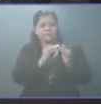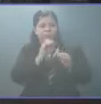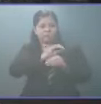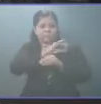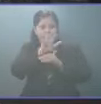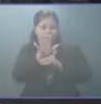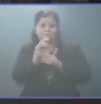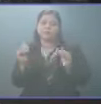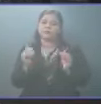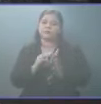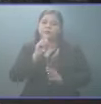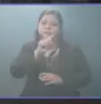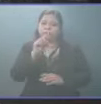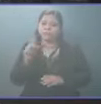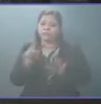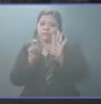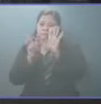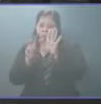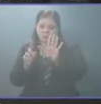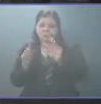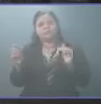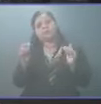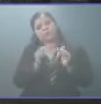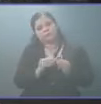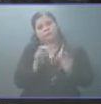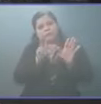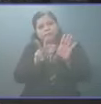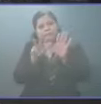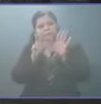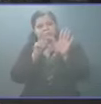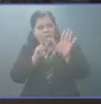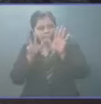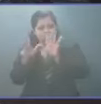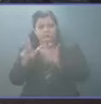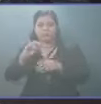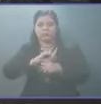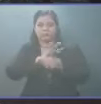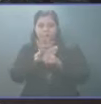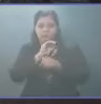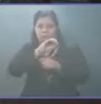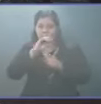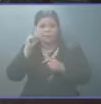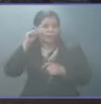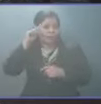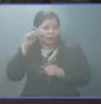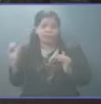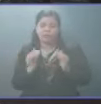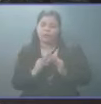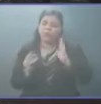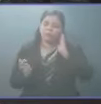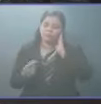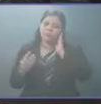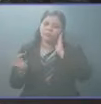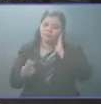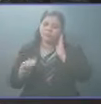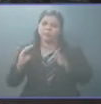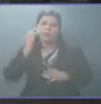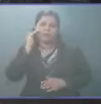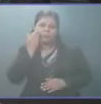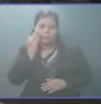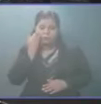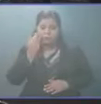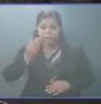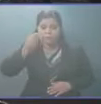Claro, 116-78 de Tigo, también a través del 88.1 FM de Radio Legislativa y a través de nuestro Facebook